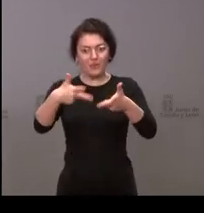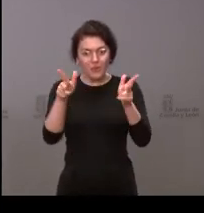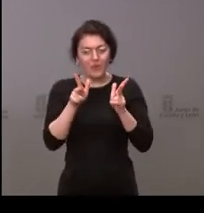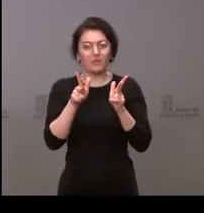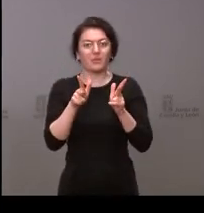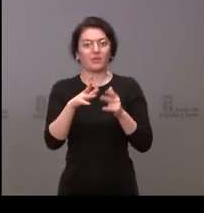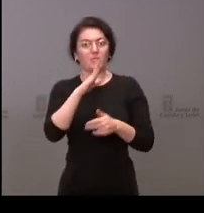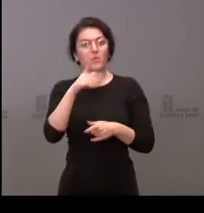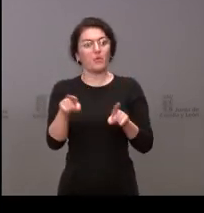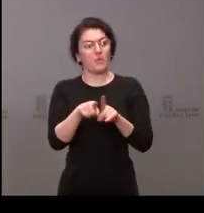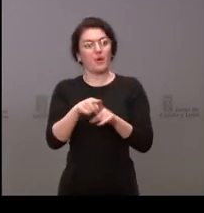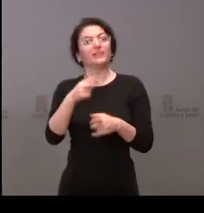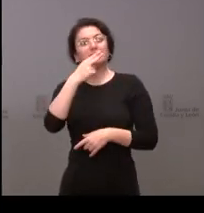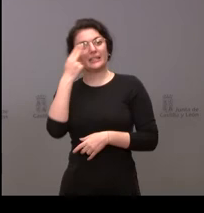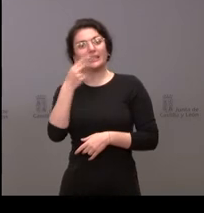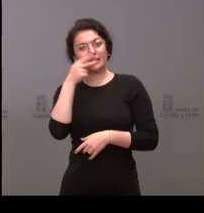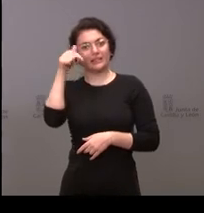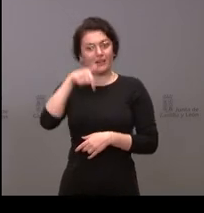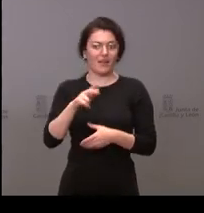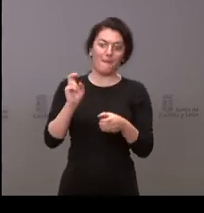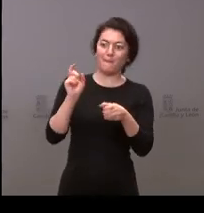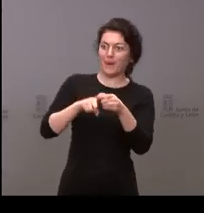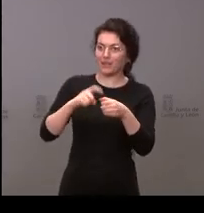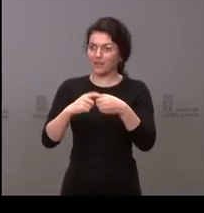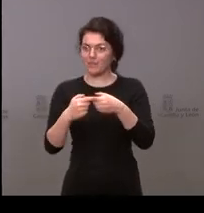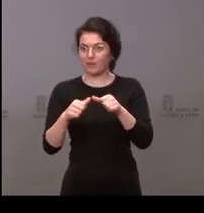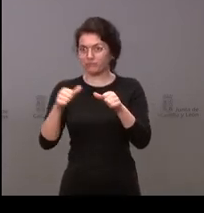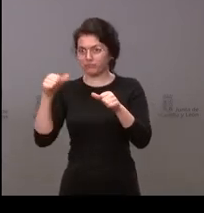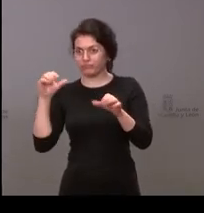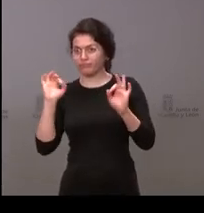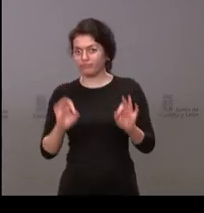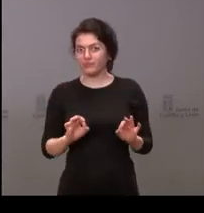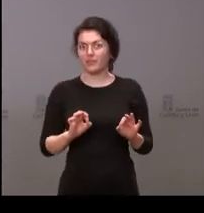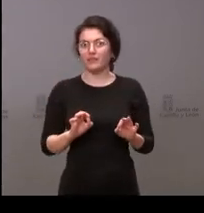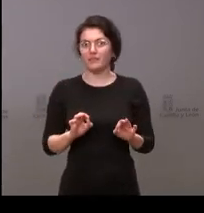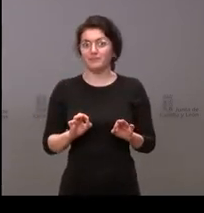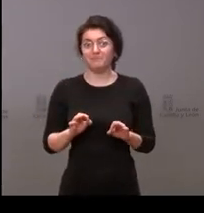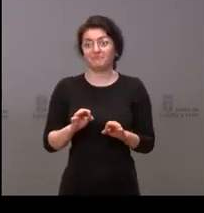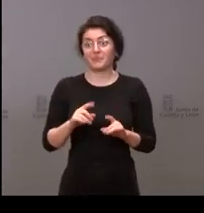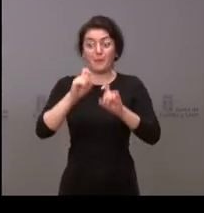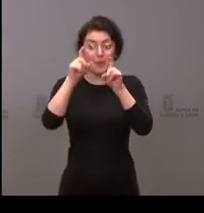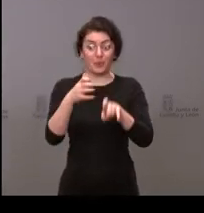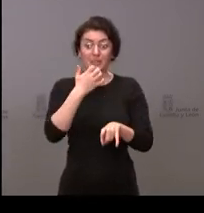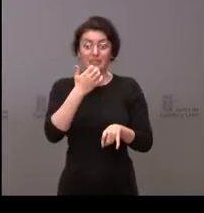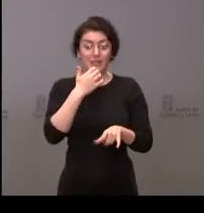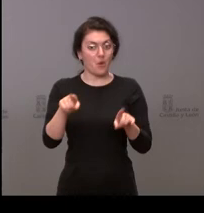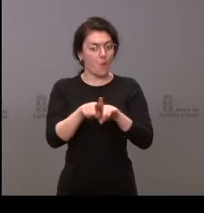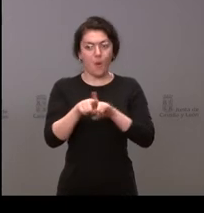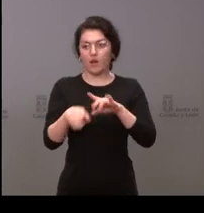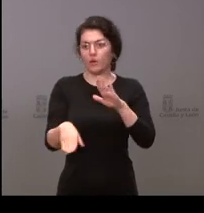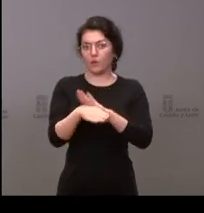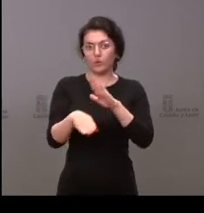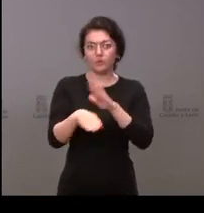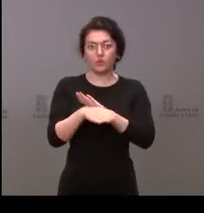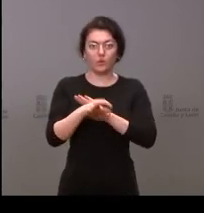interesante a lo largo del tiempo que hemos podido hacerlo si está en su ánimo que se siga manteniendo este este formato o si nos tenemos que